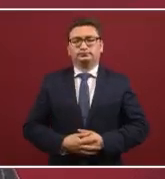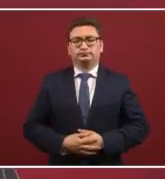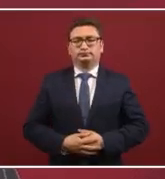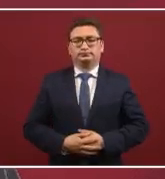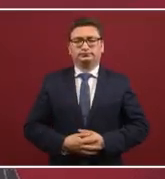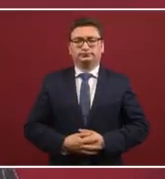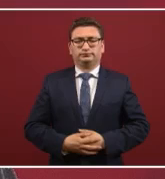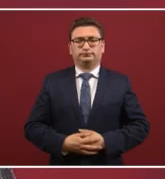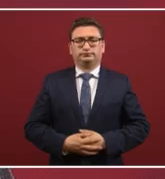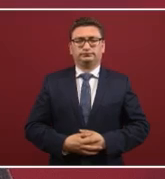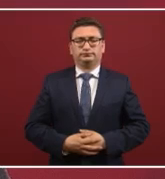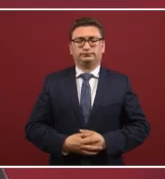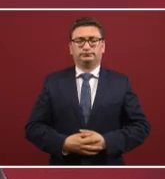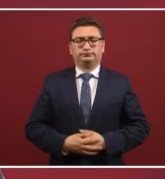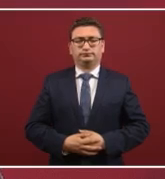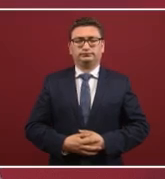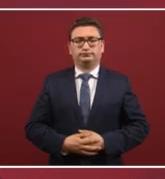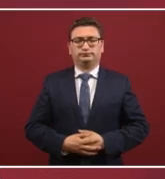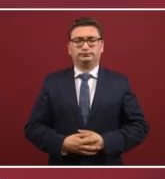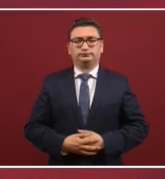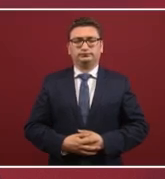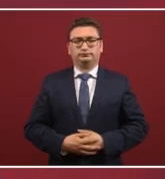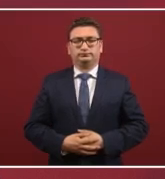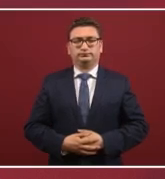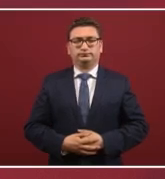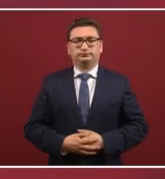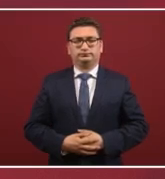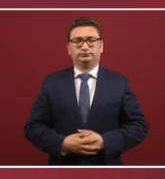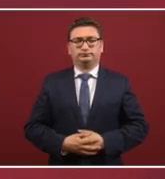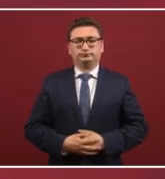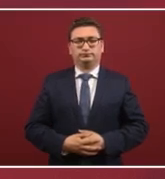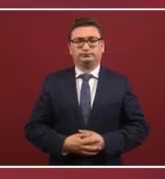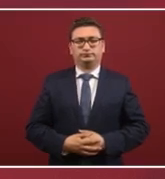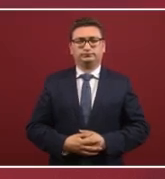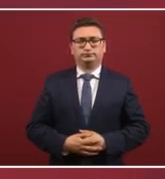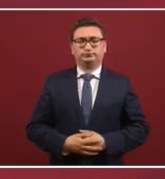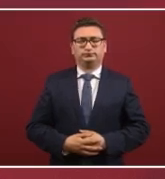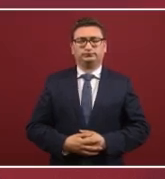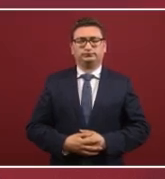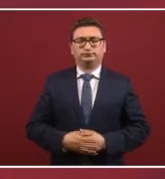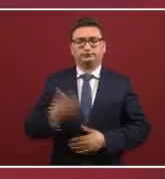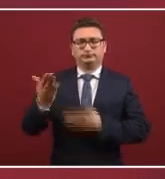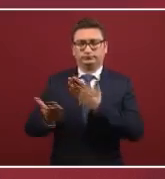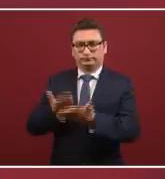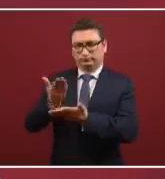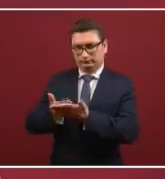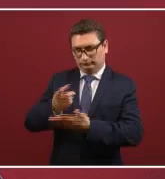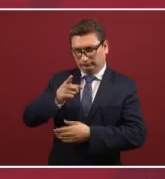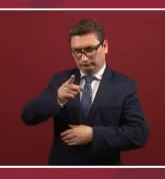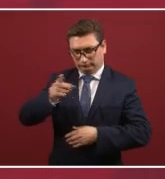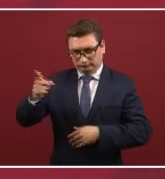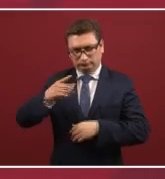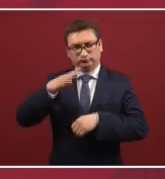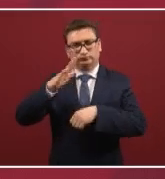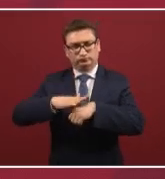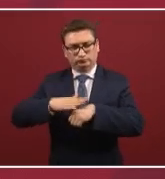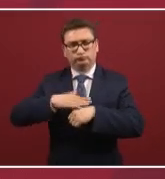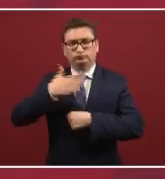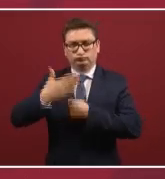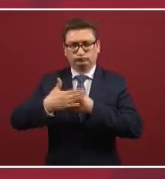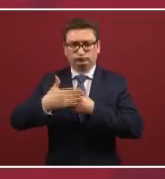el que se convoque a un periodo extraordinario